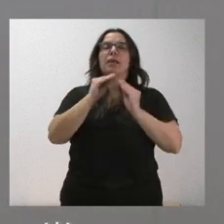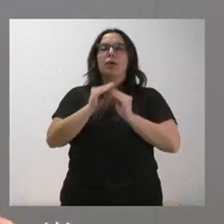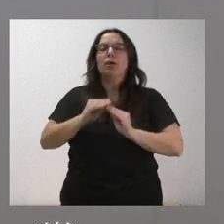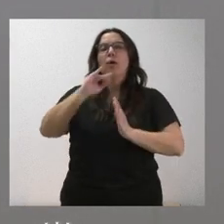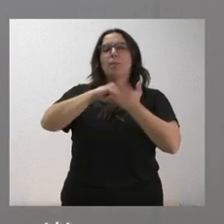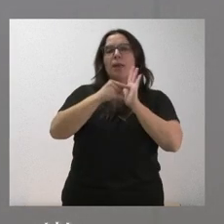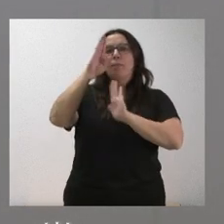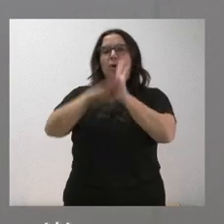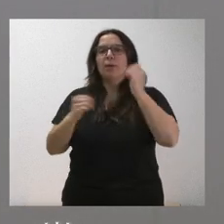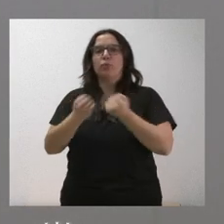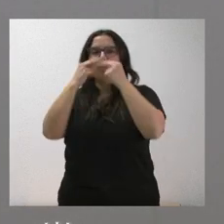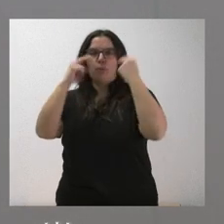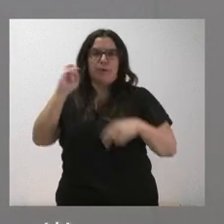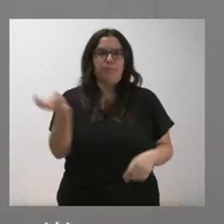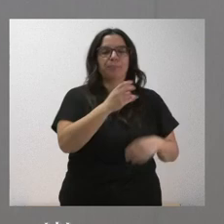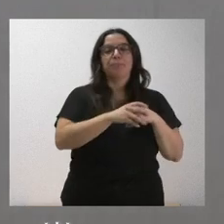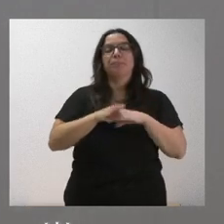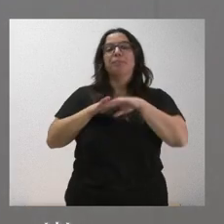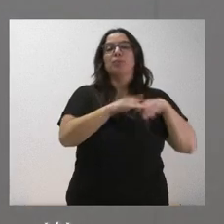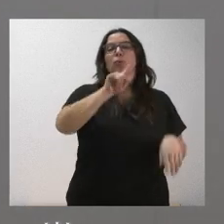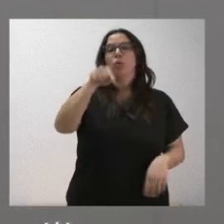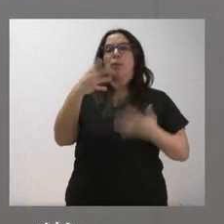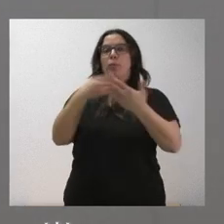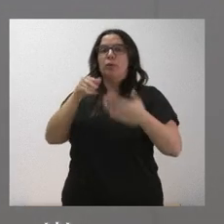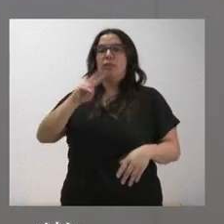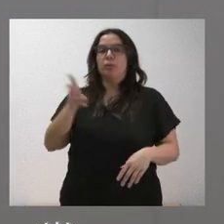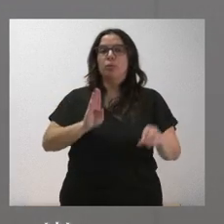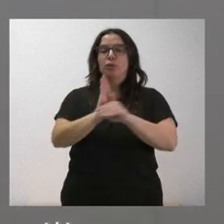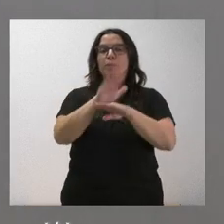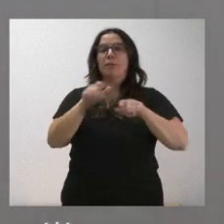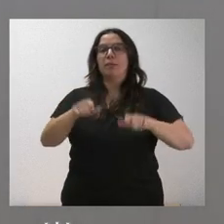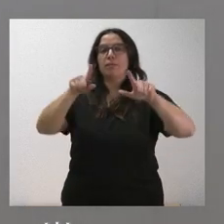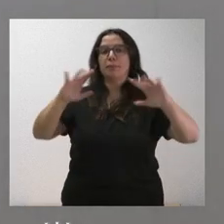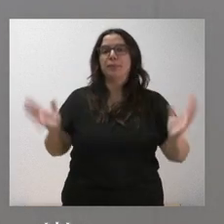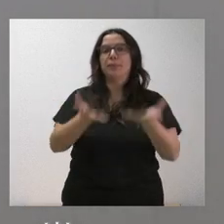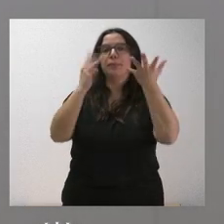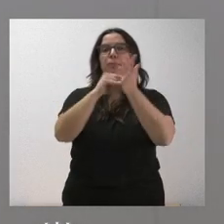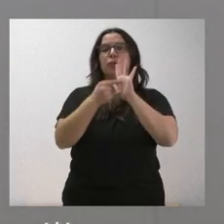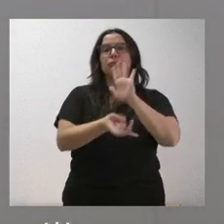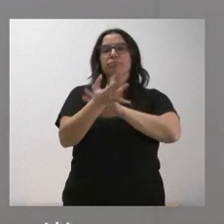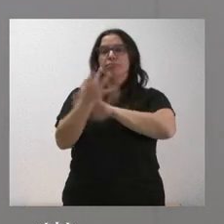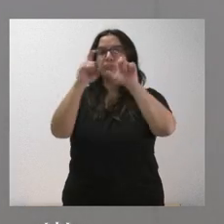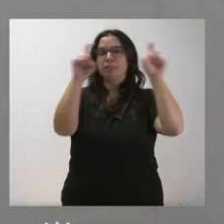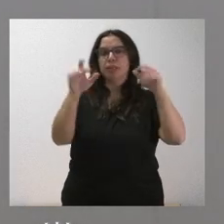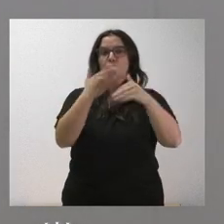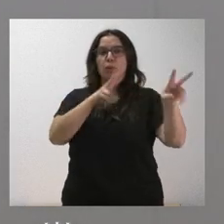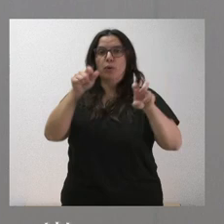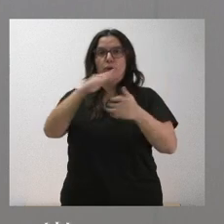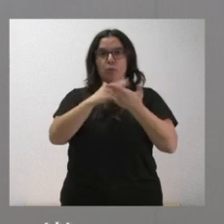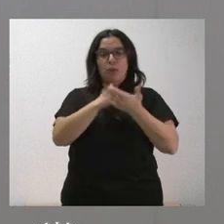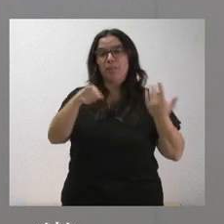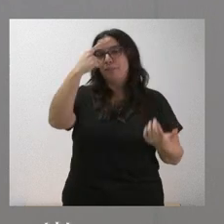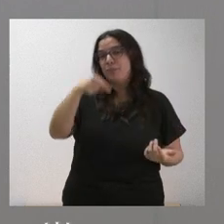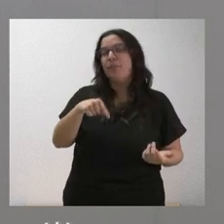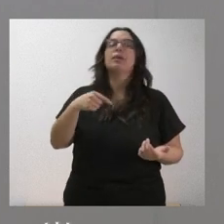públicas 1,9 millones de euros es la inversión para una plataforma que impulsará el desarrollo de proyectos de emprendimiento y la innovación en la comunidad saben ustedes